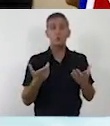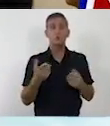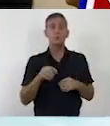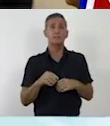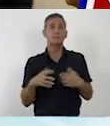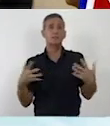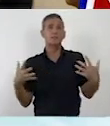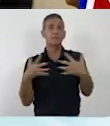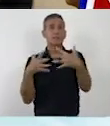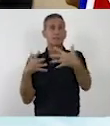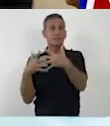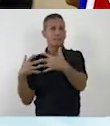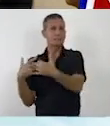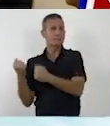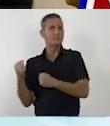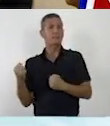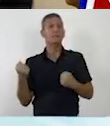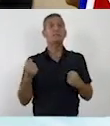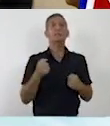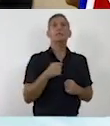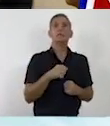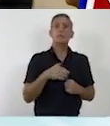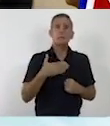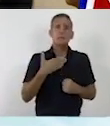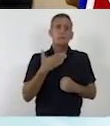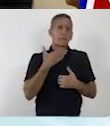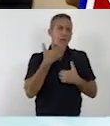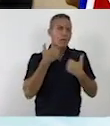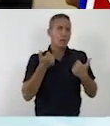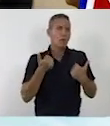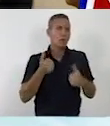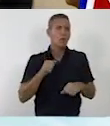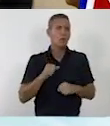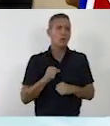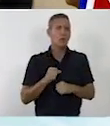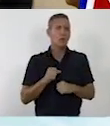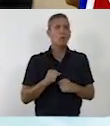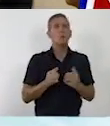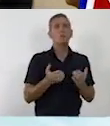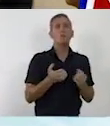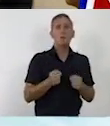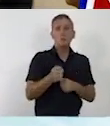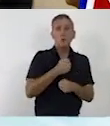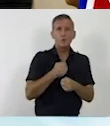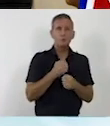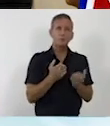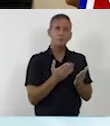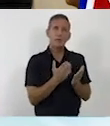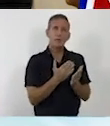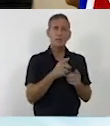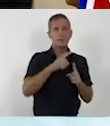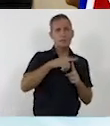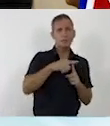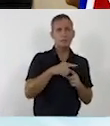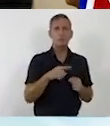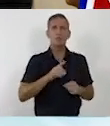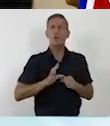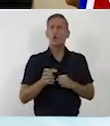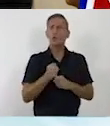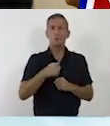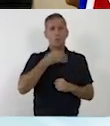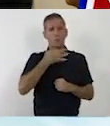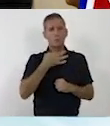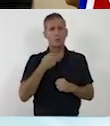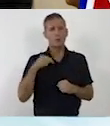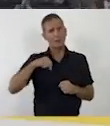que están enlazados y que tienen interactividades incluso que les va a servir de mucho, además del uso del libro de texto y todo esto que le hemos ido explicando